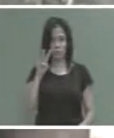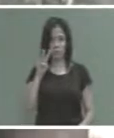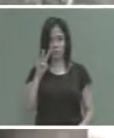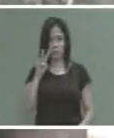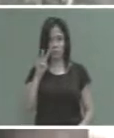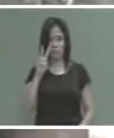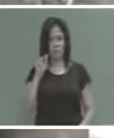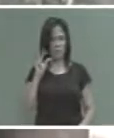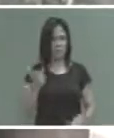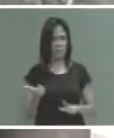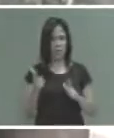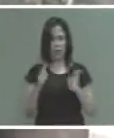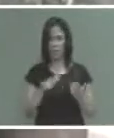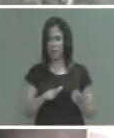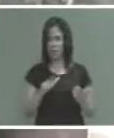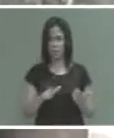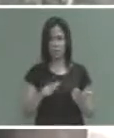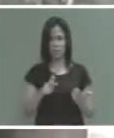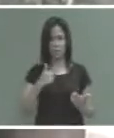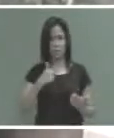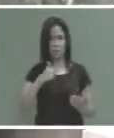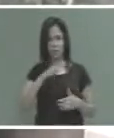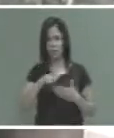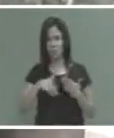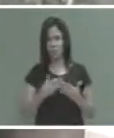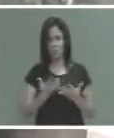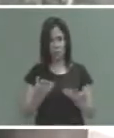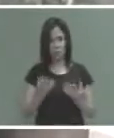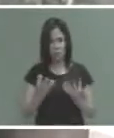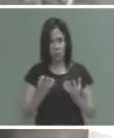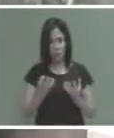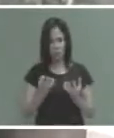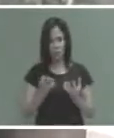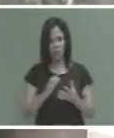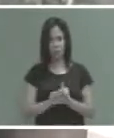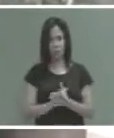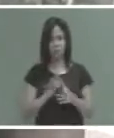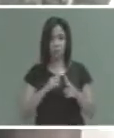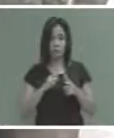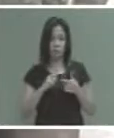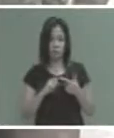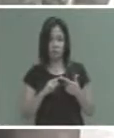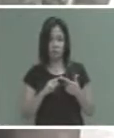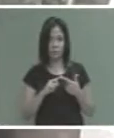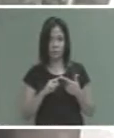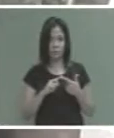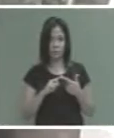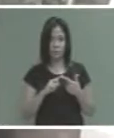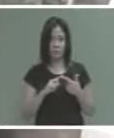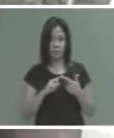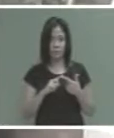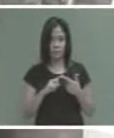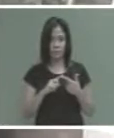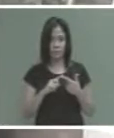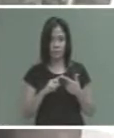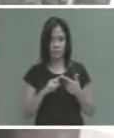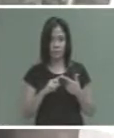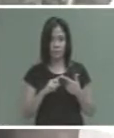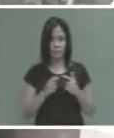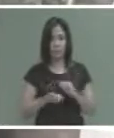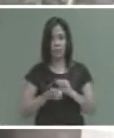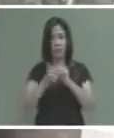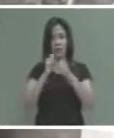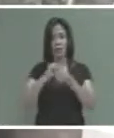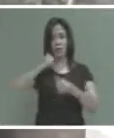veo que no está listo para lo que yo quiero o para lo que yo estoy, la tendencia que yo estoy manejando, entonces me vuelvo hacia el arte, pero